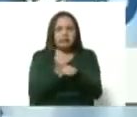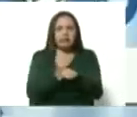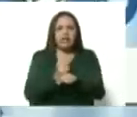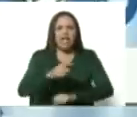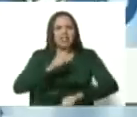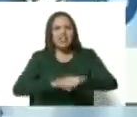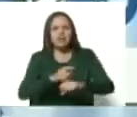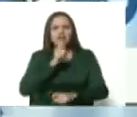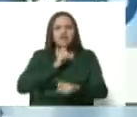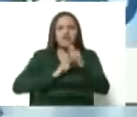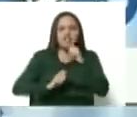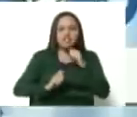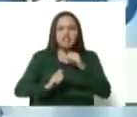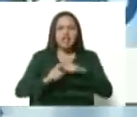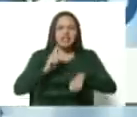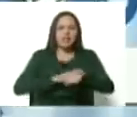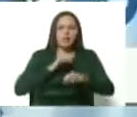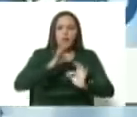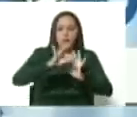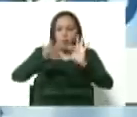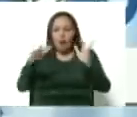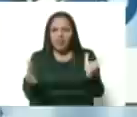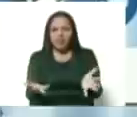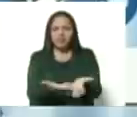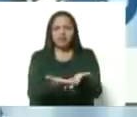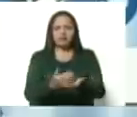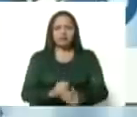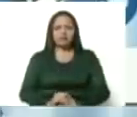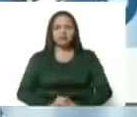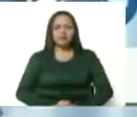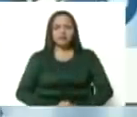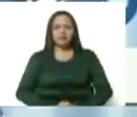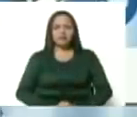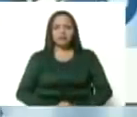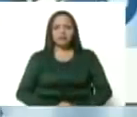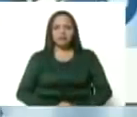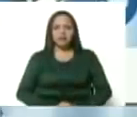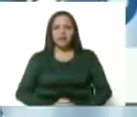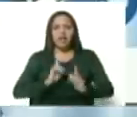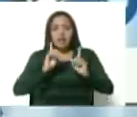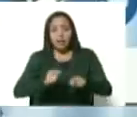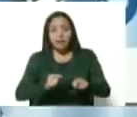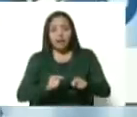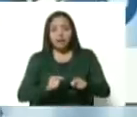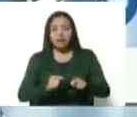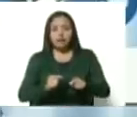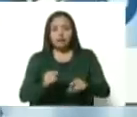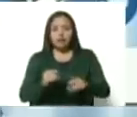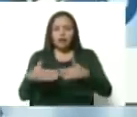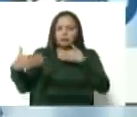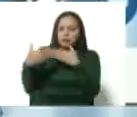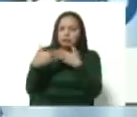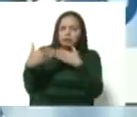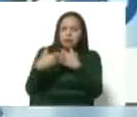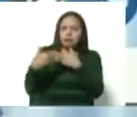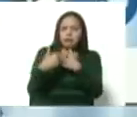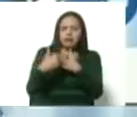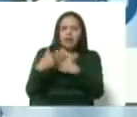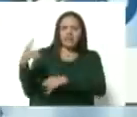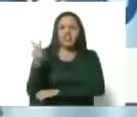contingencia, en medio de la pandemia, en medio del asedio que ha vivido nuestro